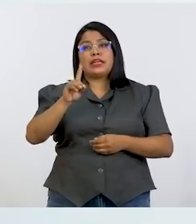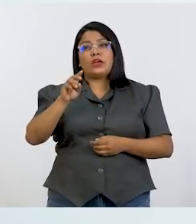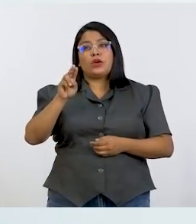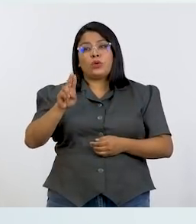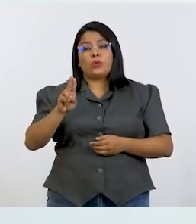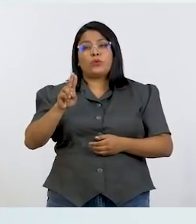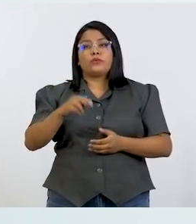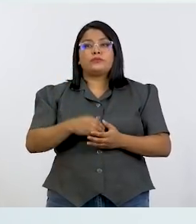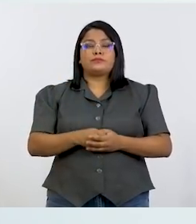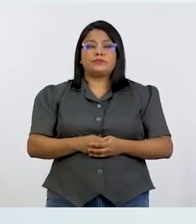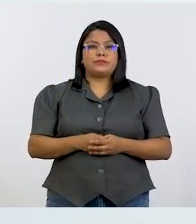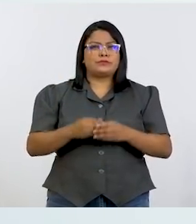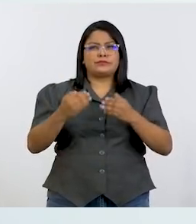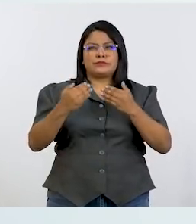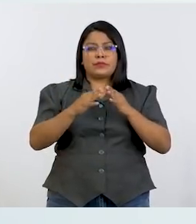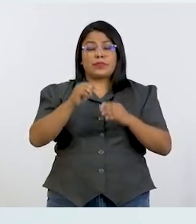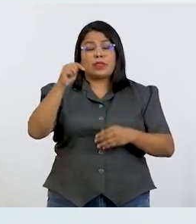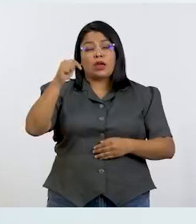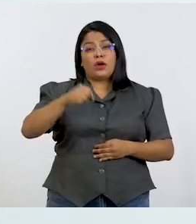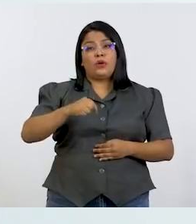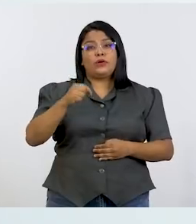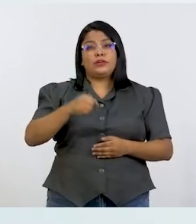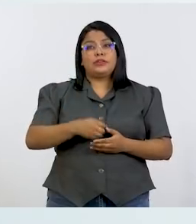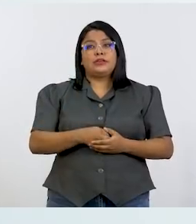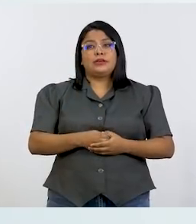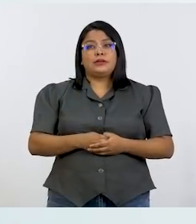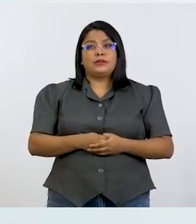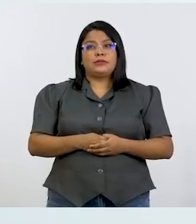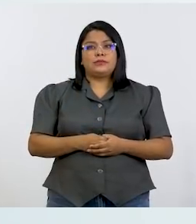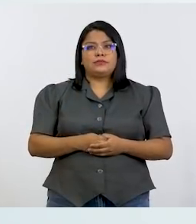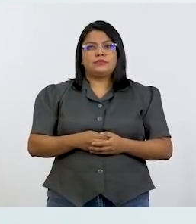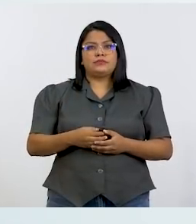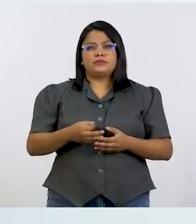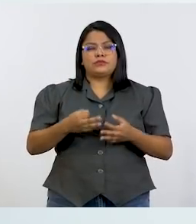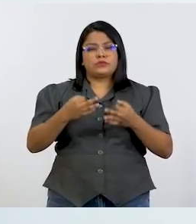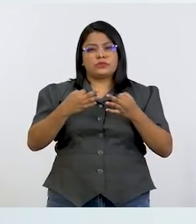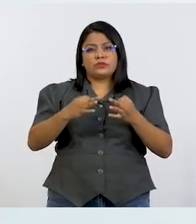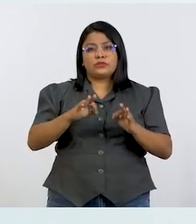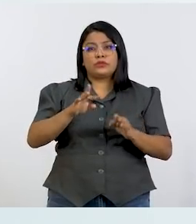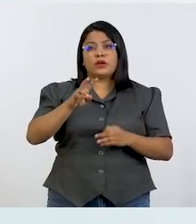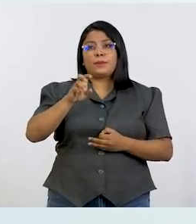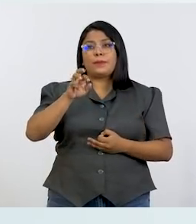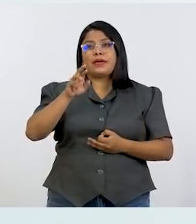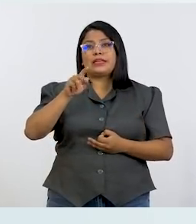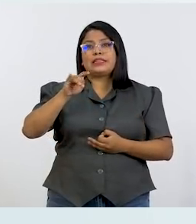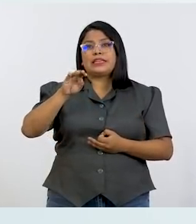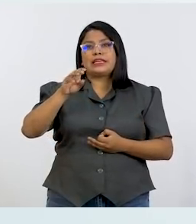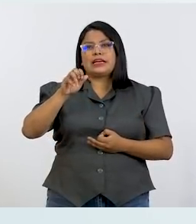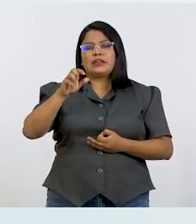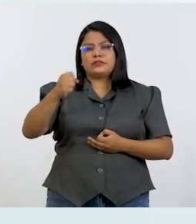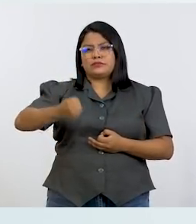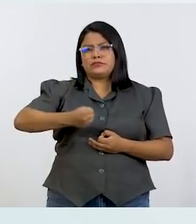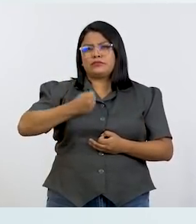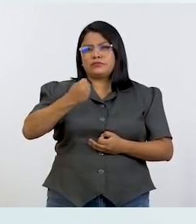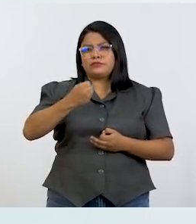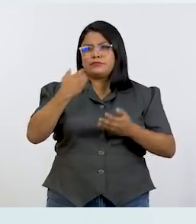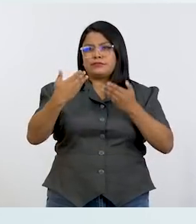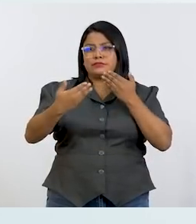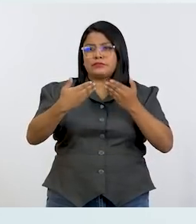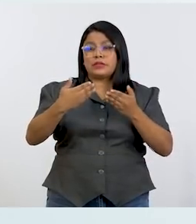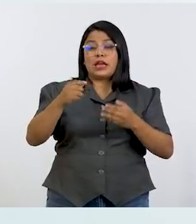se retoma el caso de la suma de números de una cifra a números de 2 cifras, ahora de forma